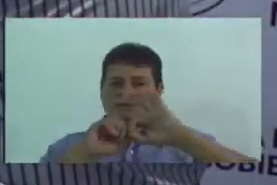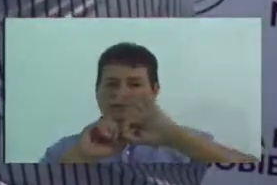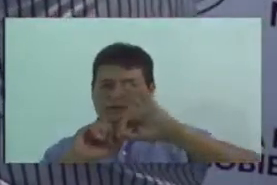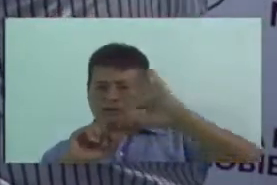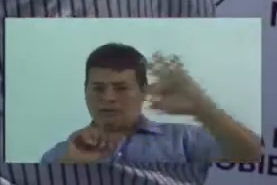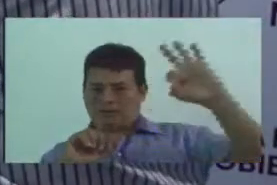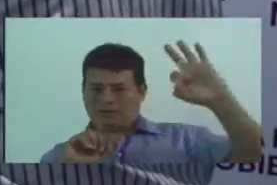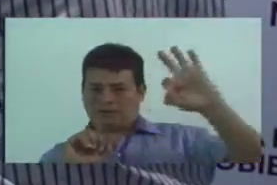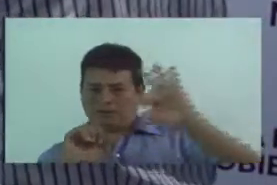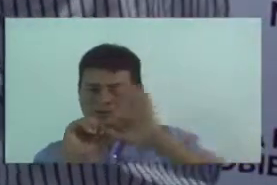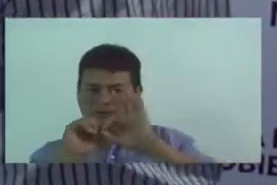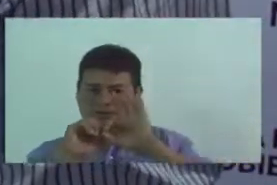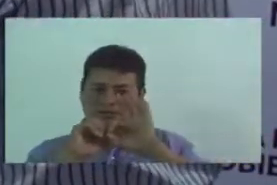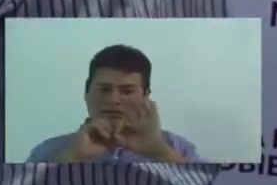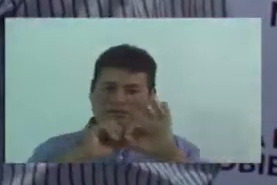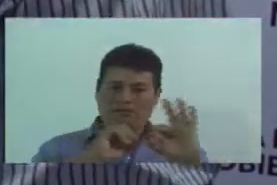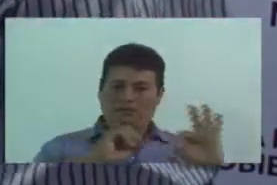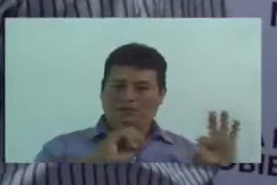semirrecta.